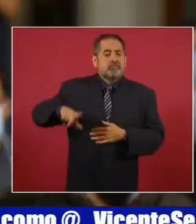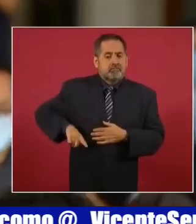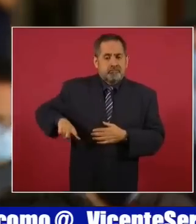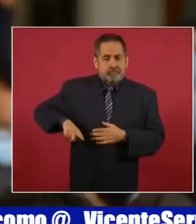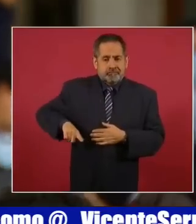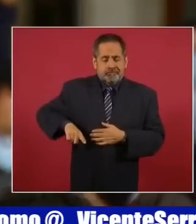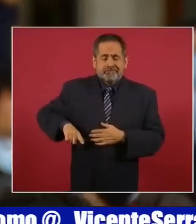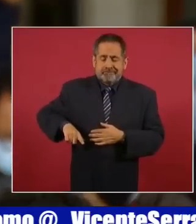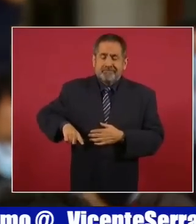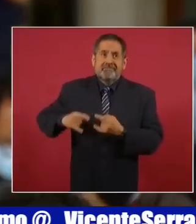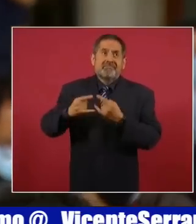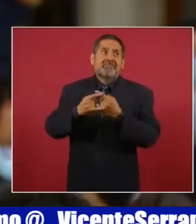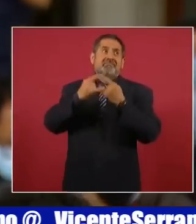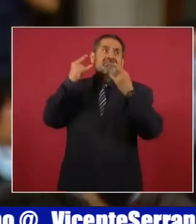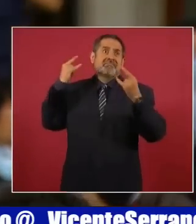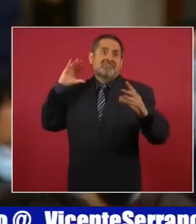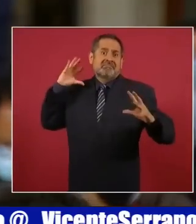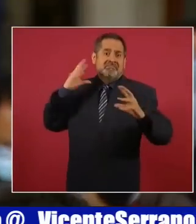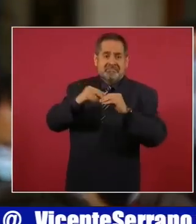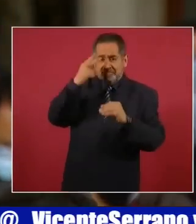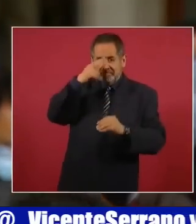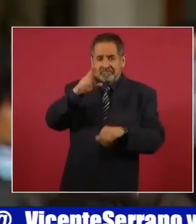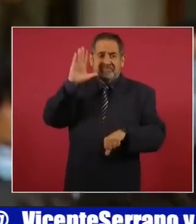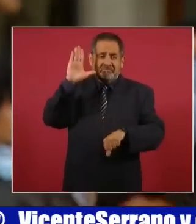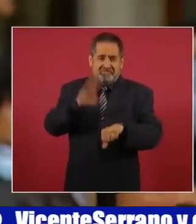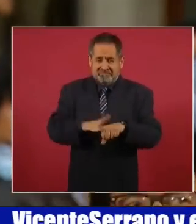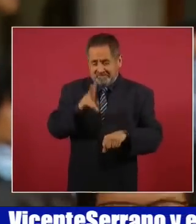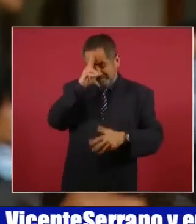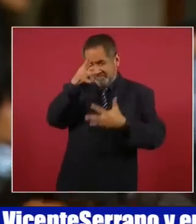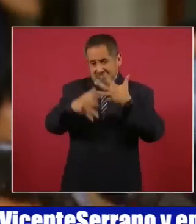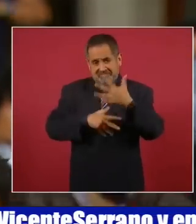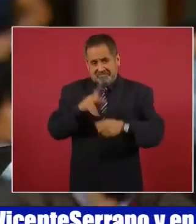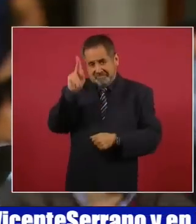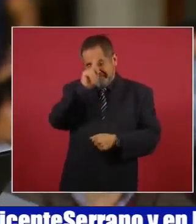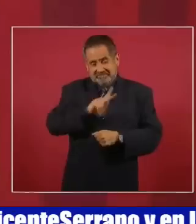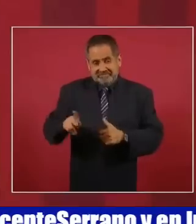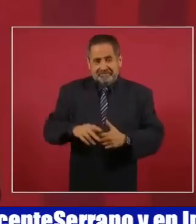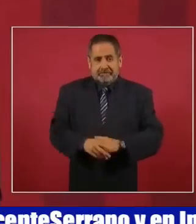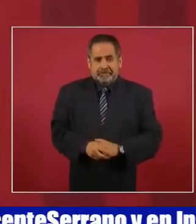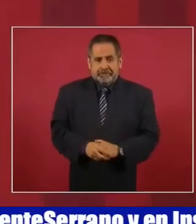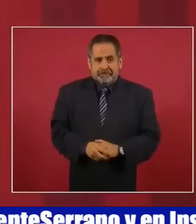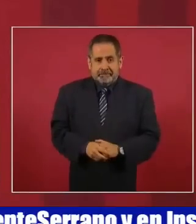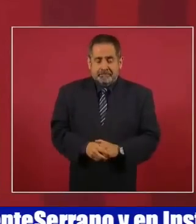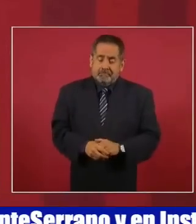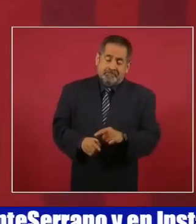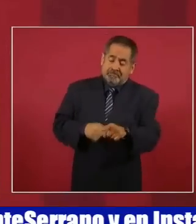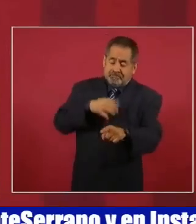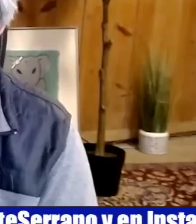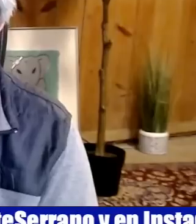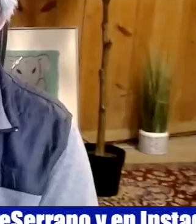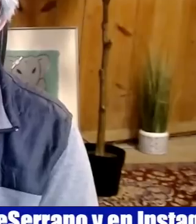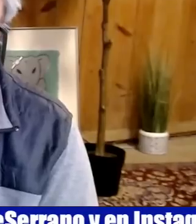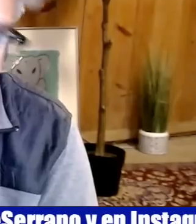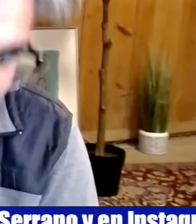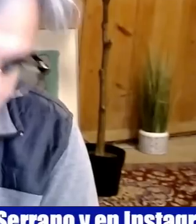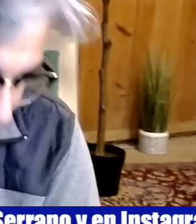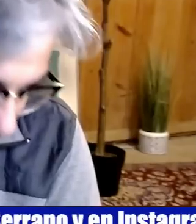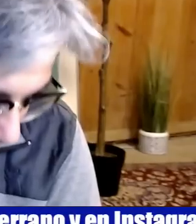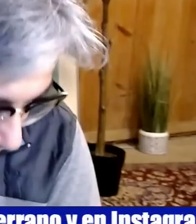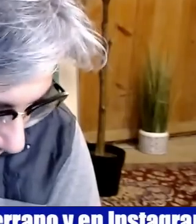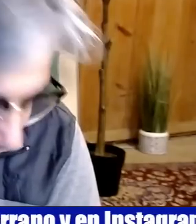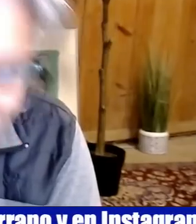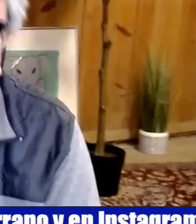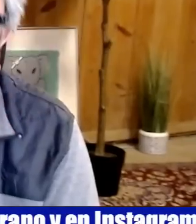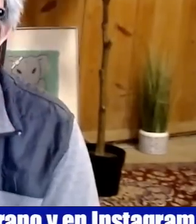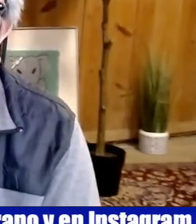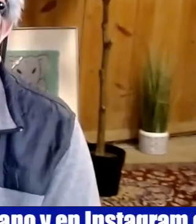tiempos de la Revolución Mexicana, también hay que hacer el comparativo en cuanto a número de habitantes en México. O sea,